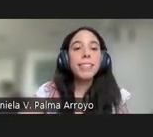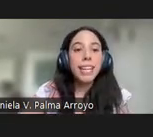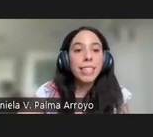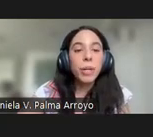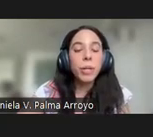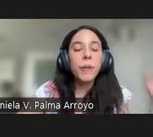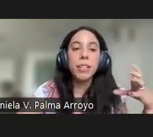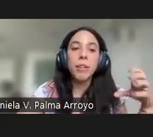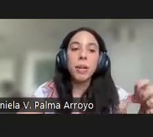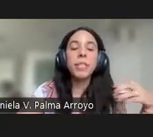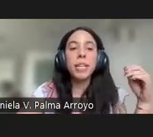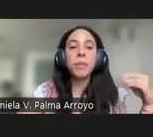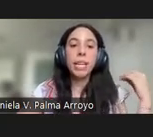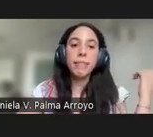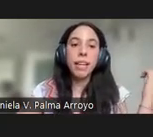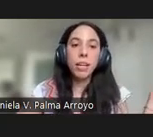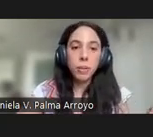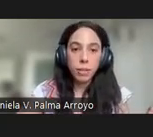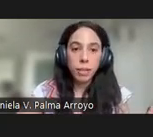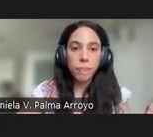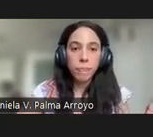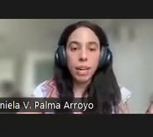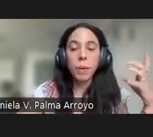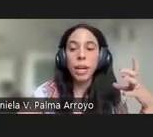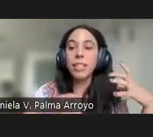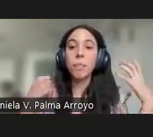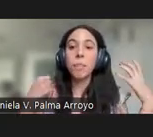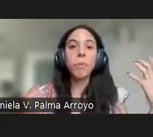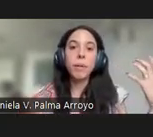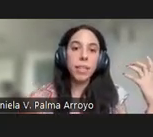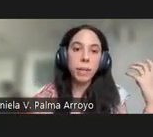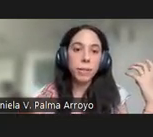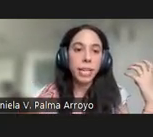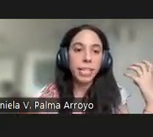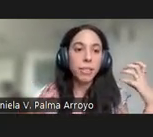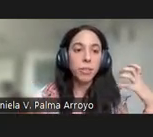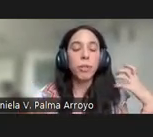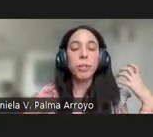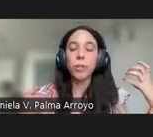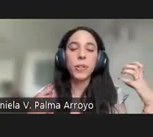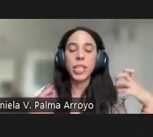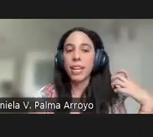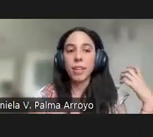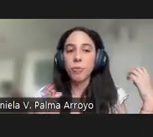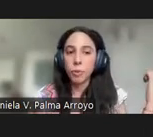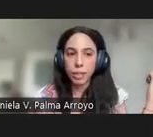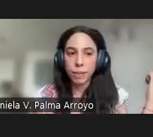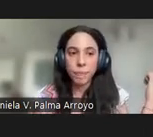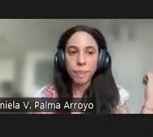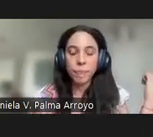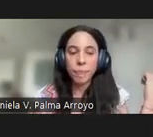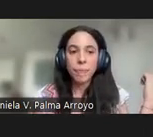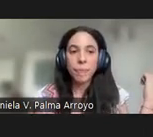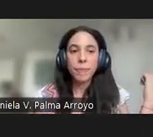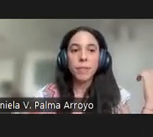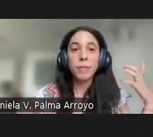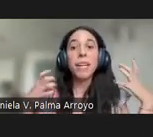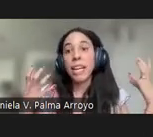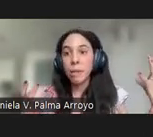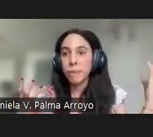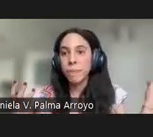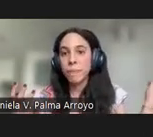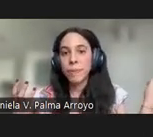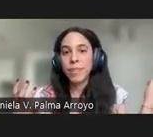En el lugar 3 van a ubicar nuevamente una experiencia de goce, algo que les impulse o algo que haya sido un motor o una idea de fuga,